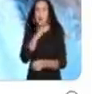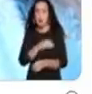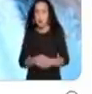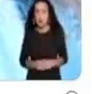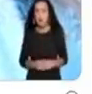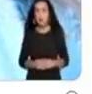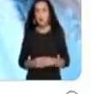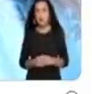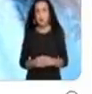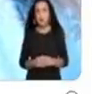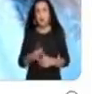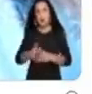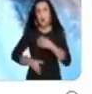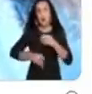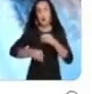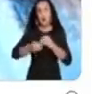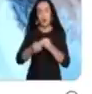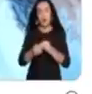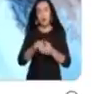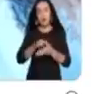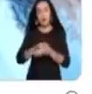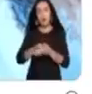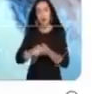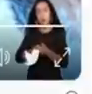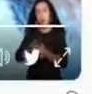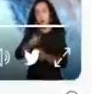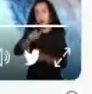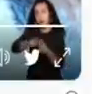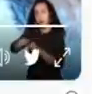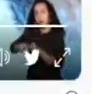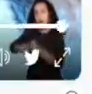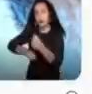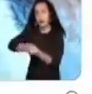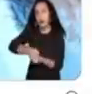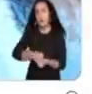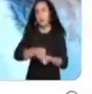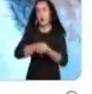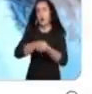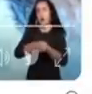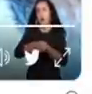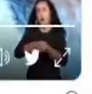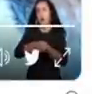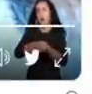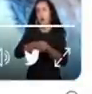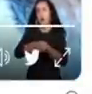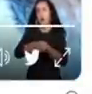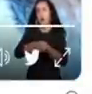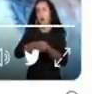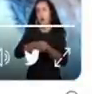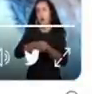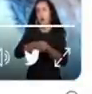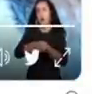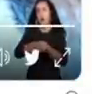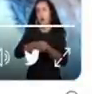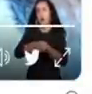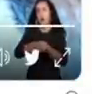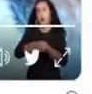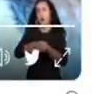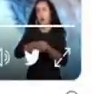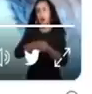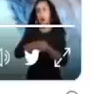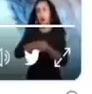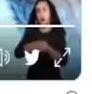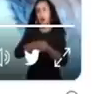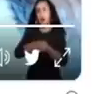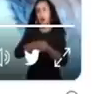legitimado a través de la red de cooperantes creada por el gobierno nacional creada por el gobierno nacional una